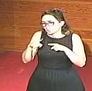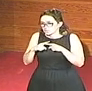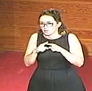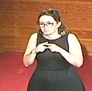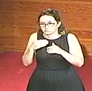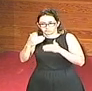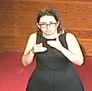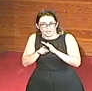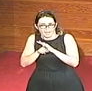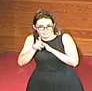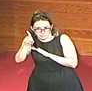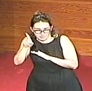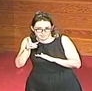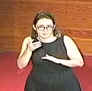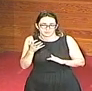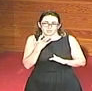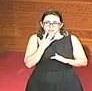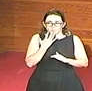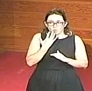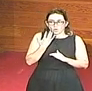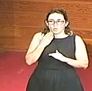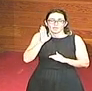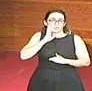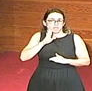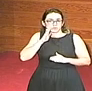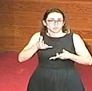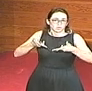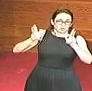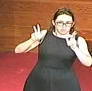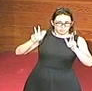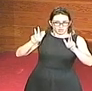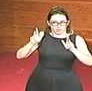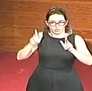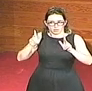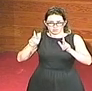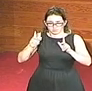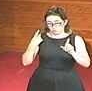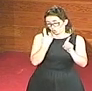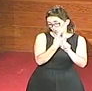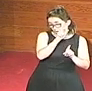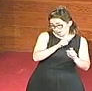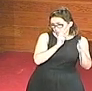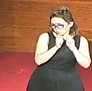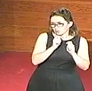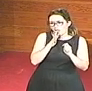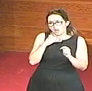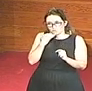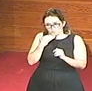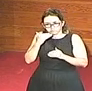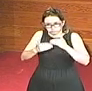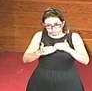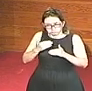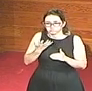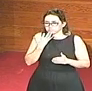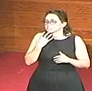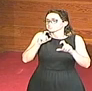contra la impunidad, los delitos contra los periodistas, se han logrado avances. Las organizaciones como Reporteros Sin